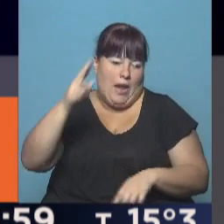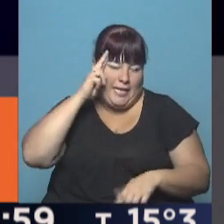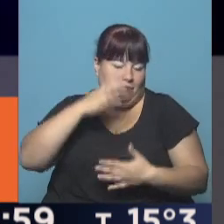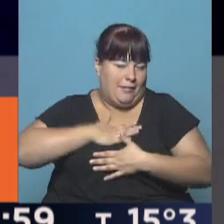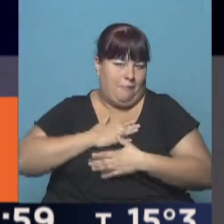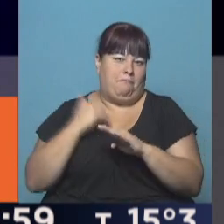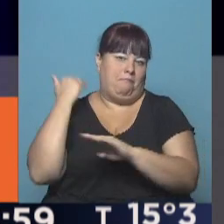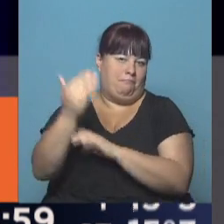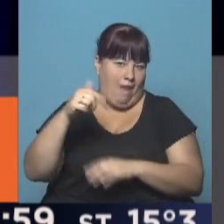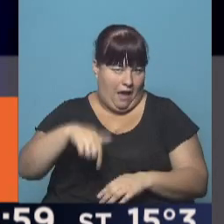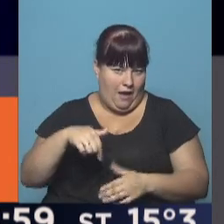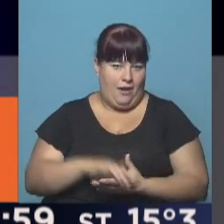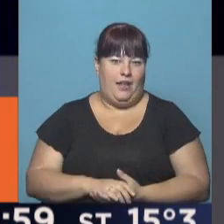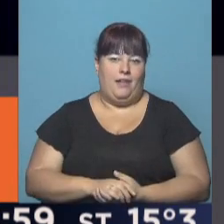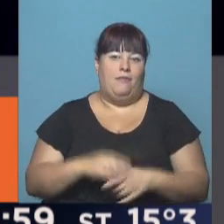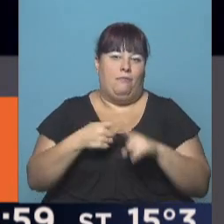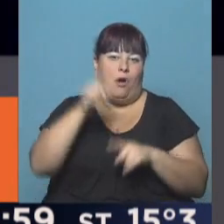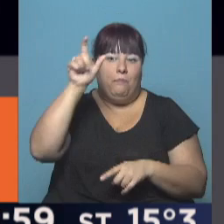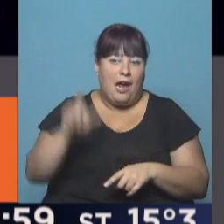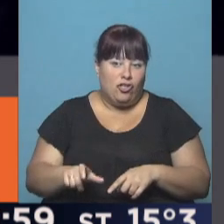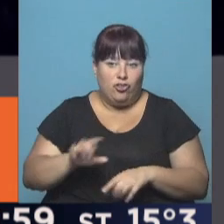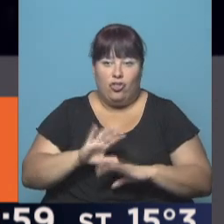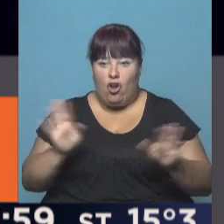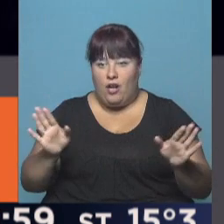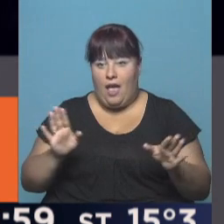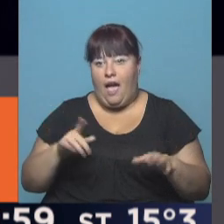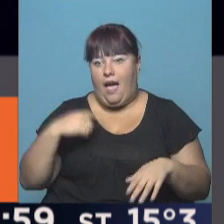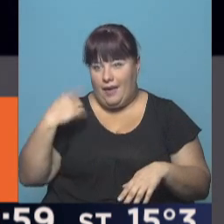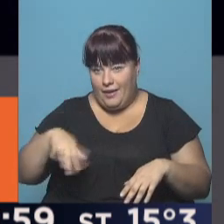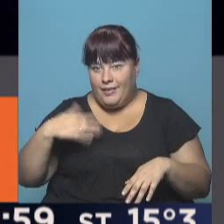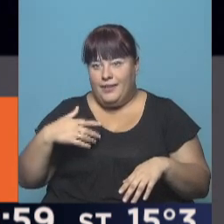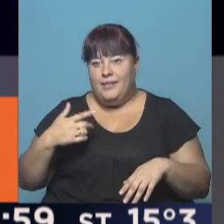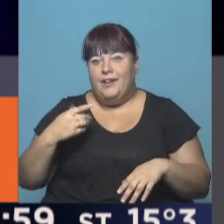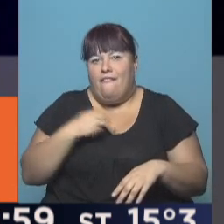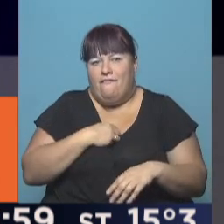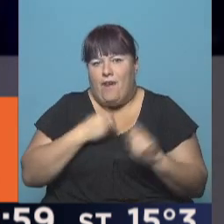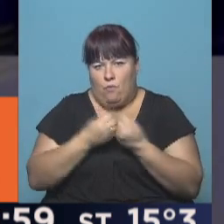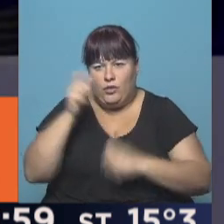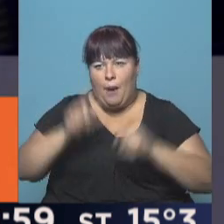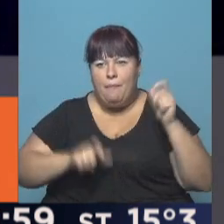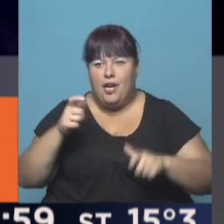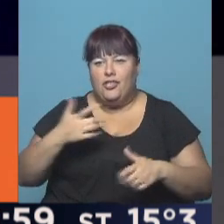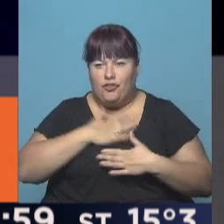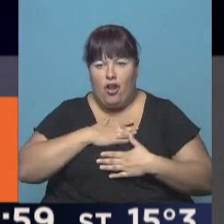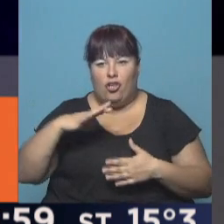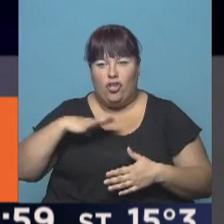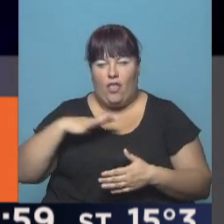y el cariño, sobre todo por una persona que tantas fans y tantas personas llevamos en el